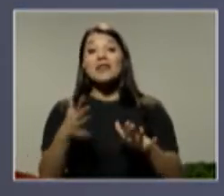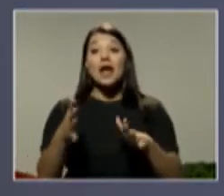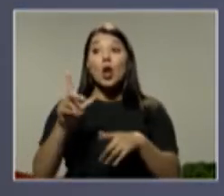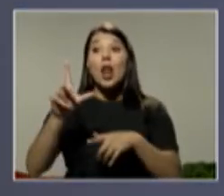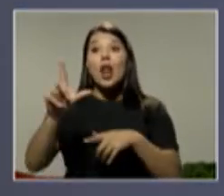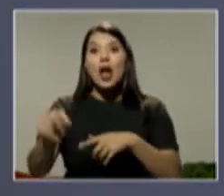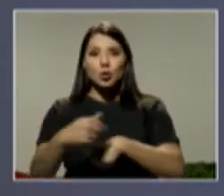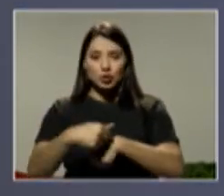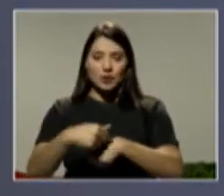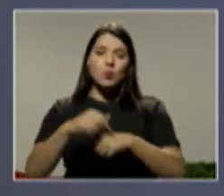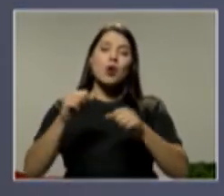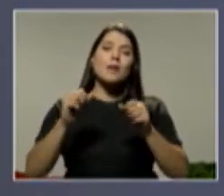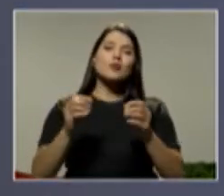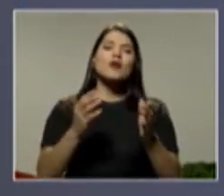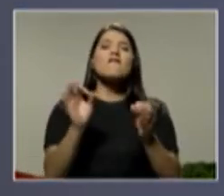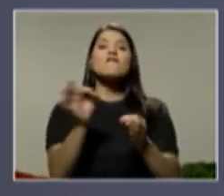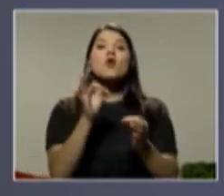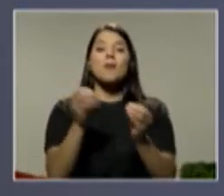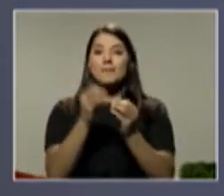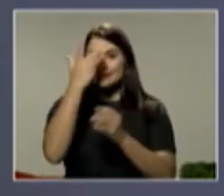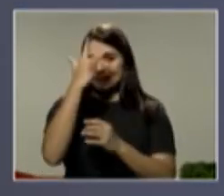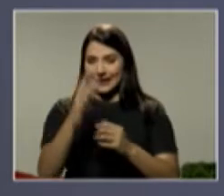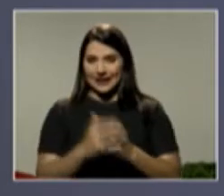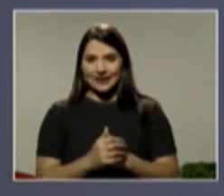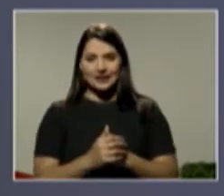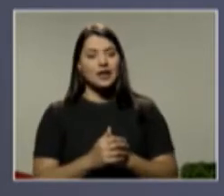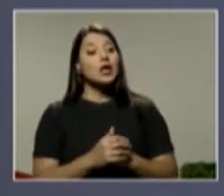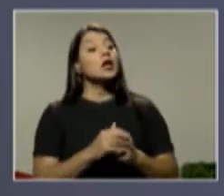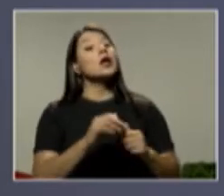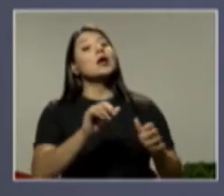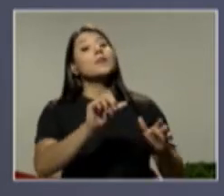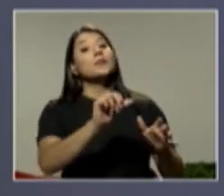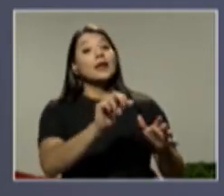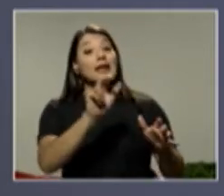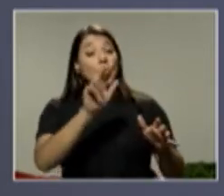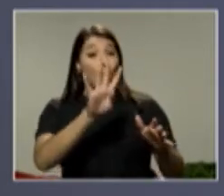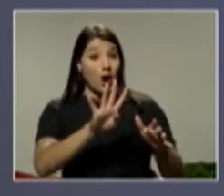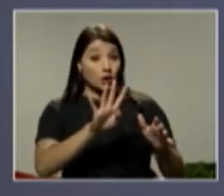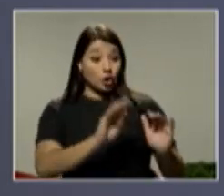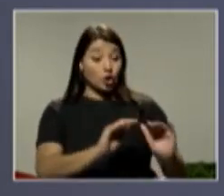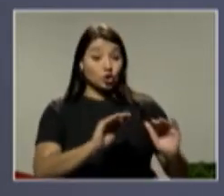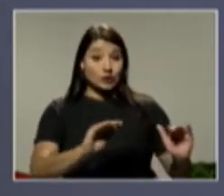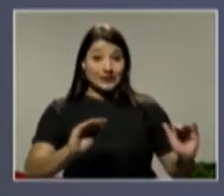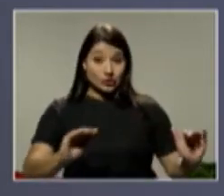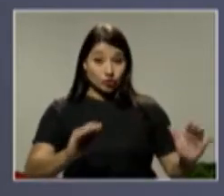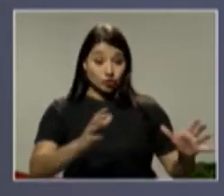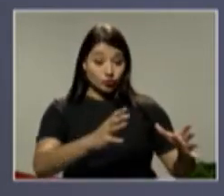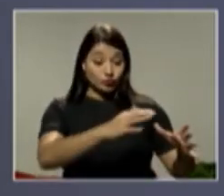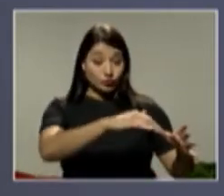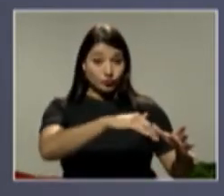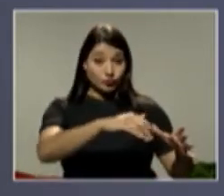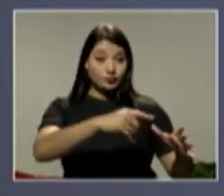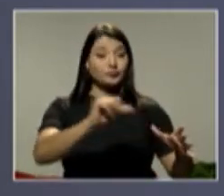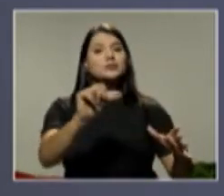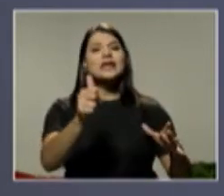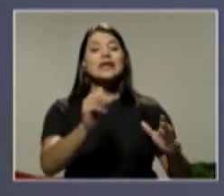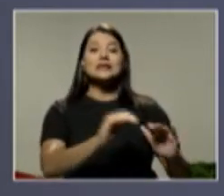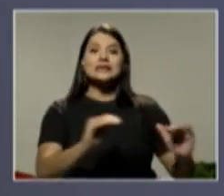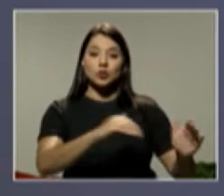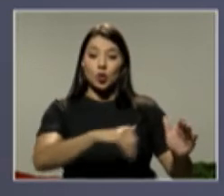4 de cada 10 niños que asisten a escuelas públicas no reciben educación física. ¿Cuál